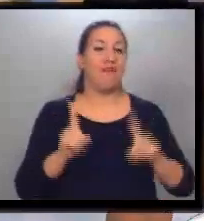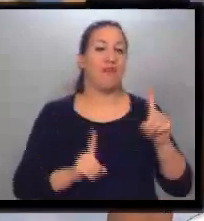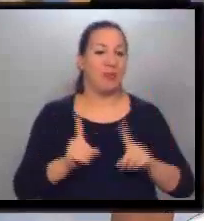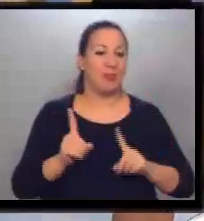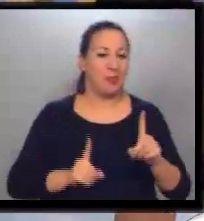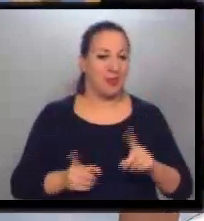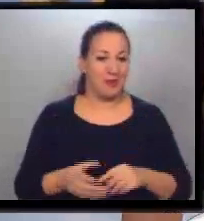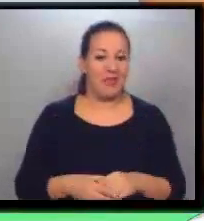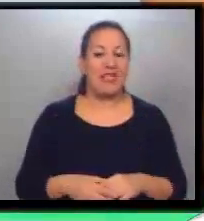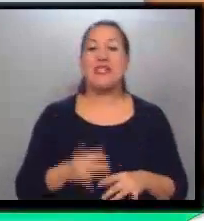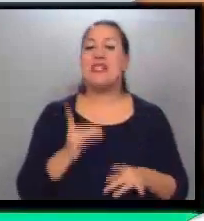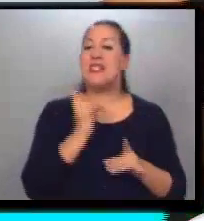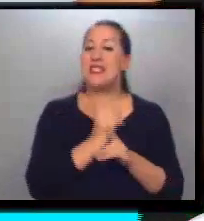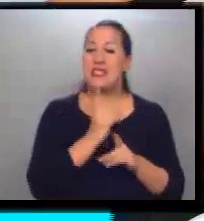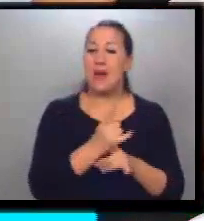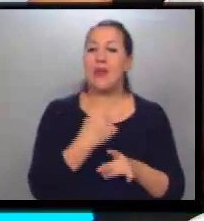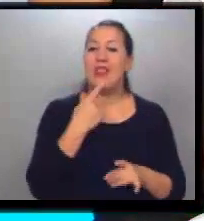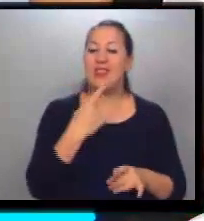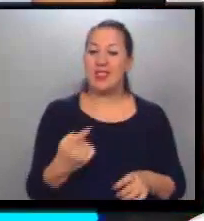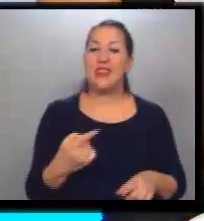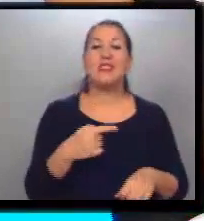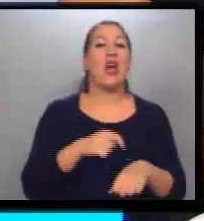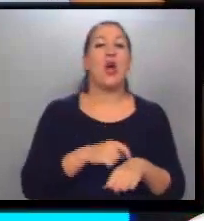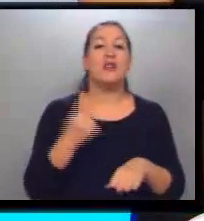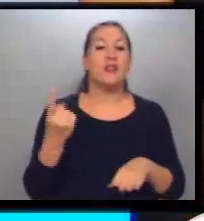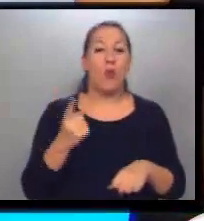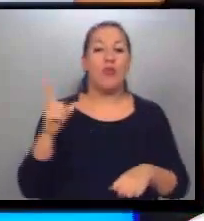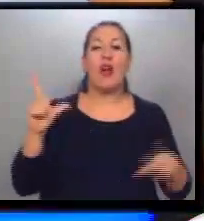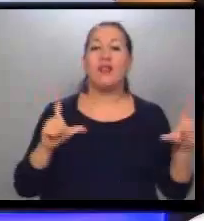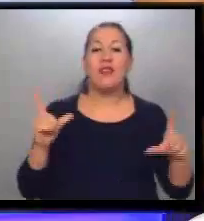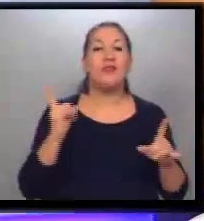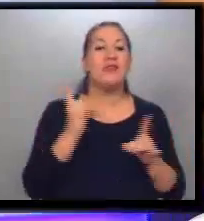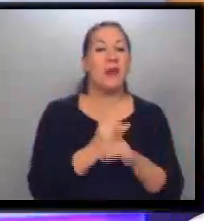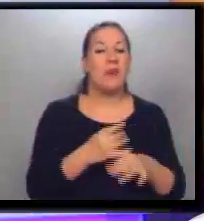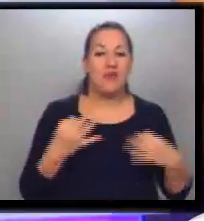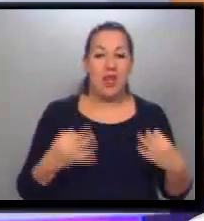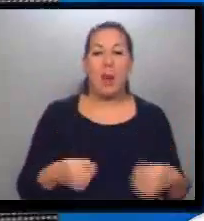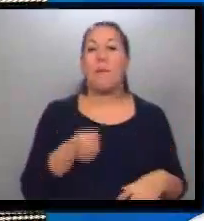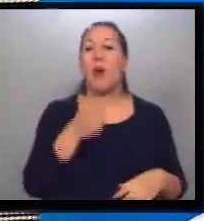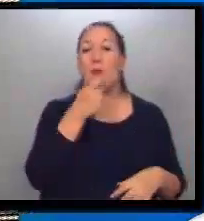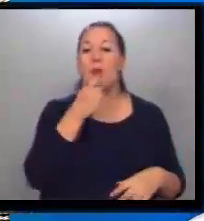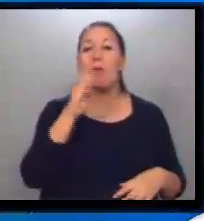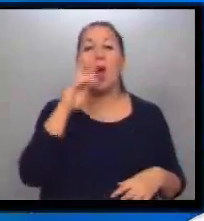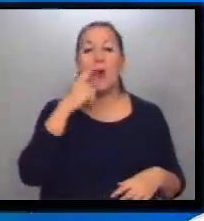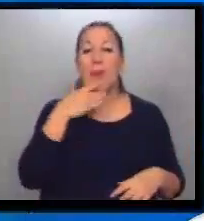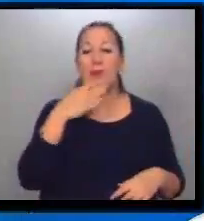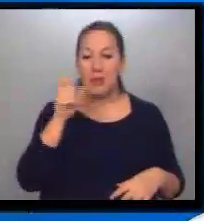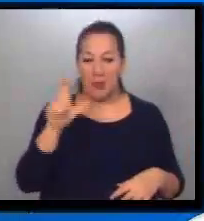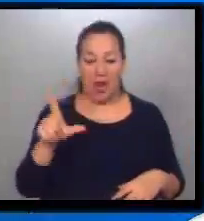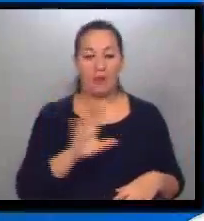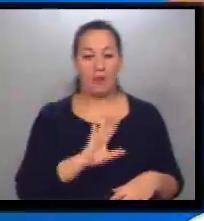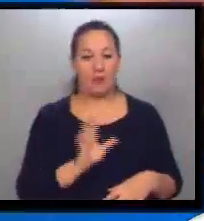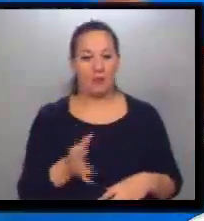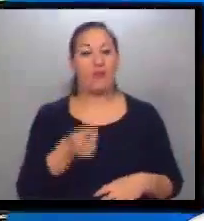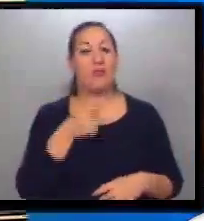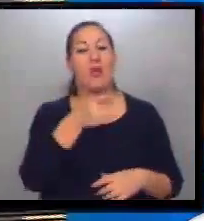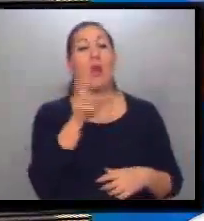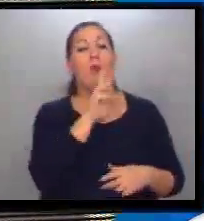Paulínia. Bueno, Miss Paulínia, obtuvo el segundo puesto en Miss Paulínia. Sí, seguramente los papás vislumbraron en este casamiento un gran